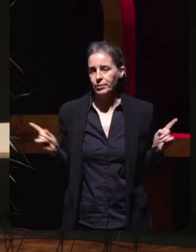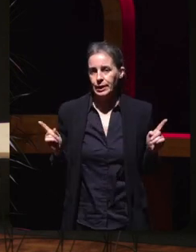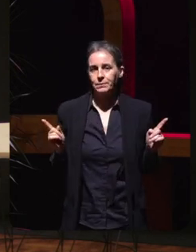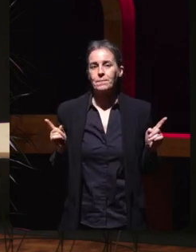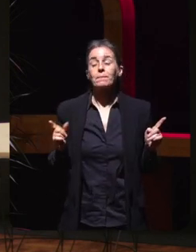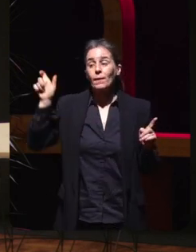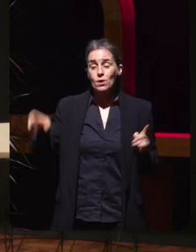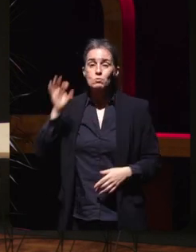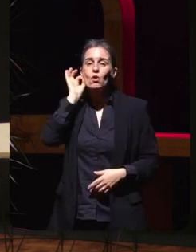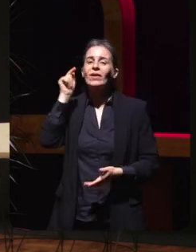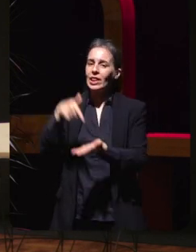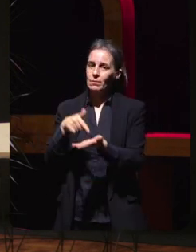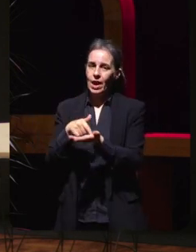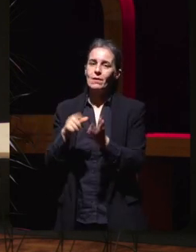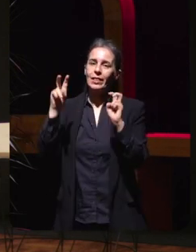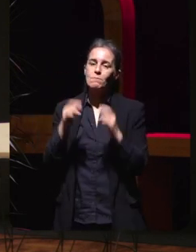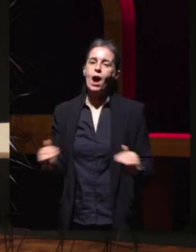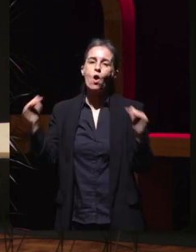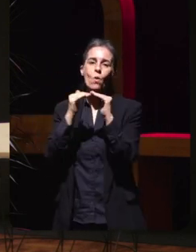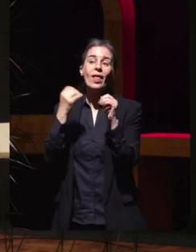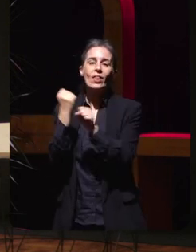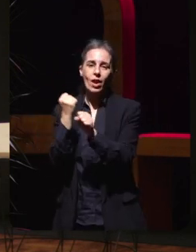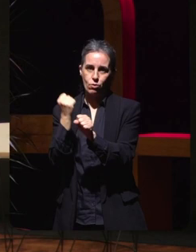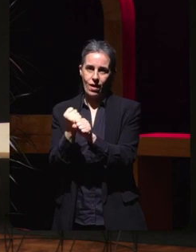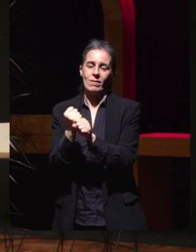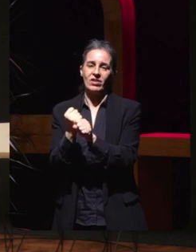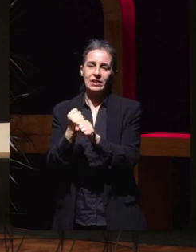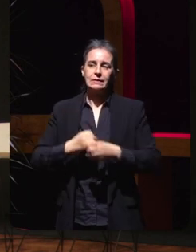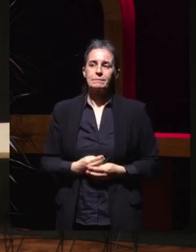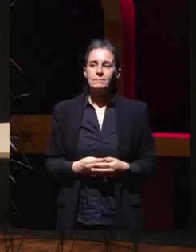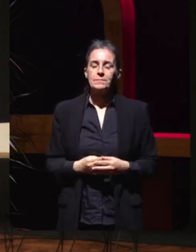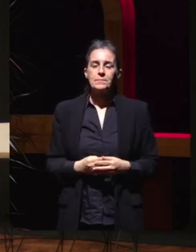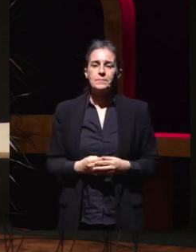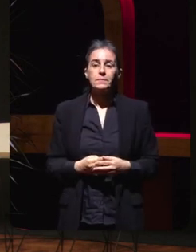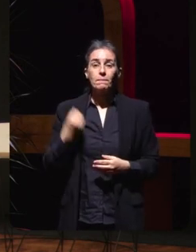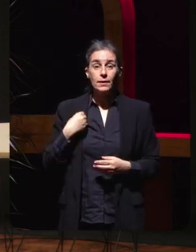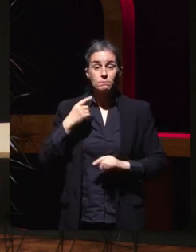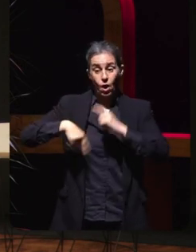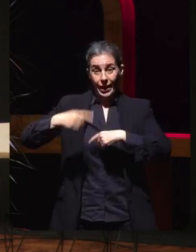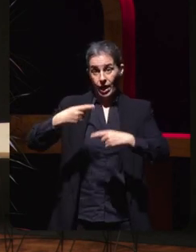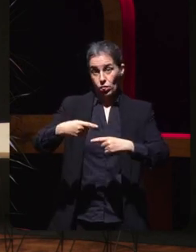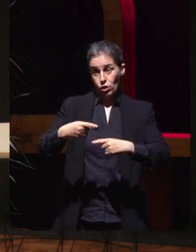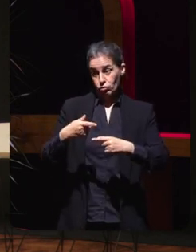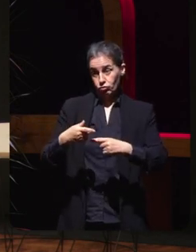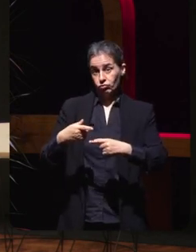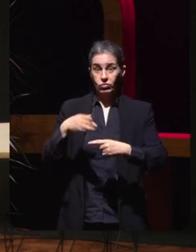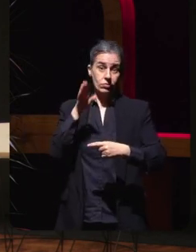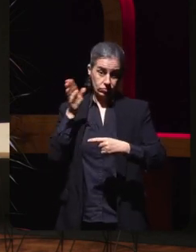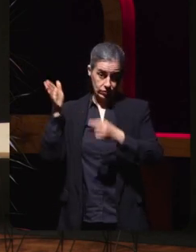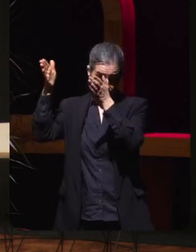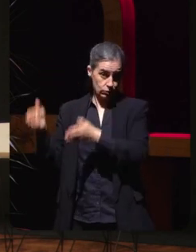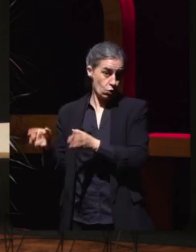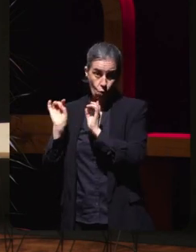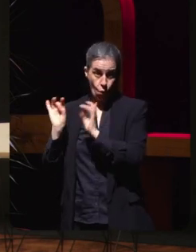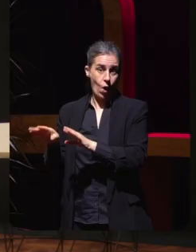a igualdad de igualdad de laboral también no a igualdades claro esta sedación desornalistas como Ela que fue